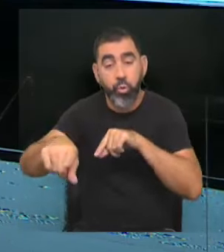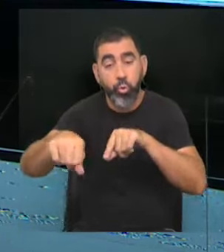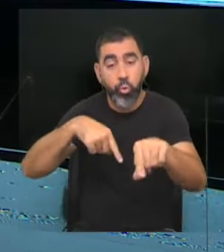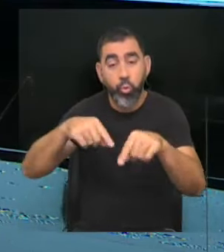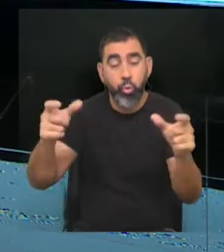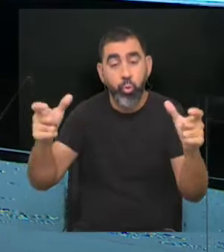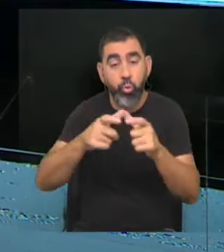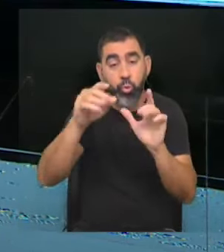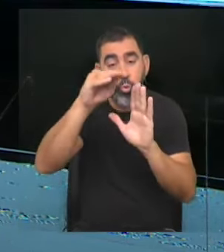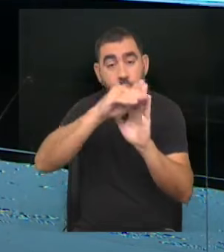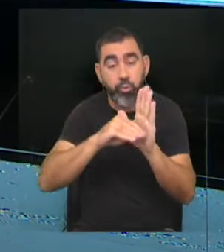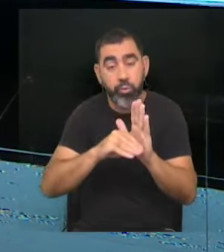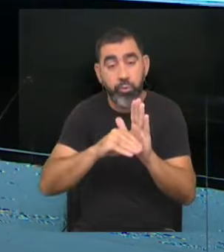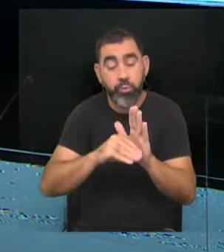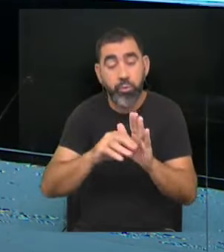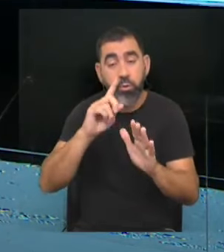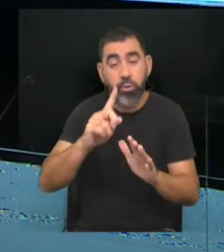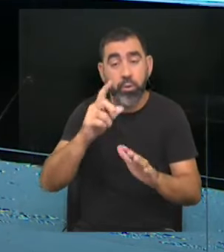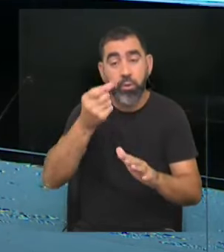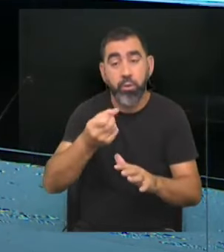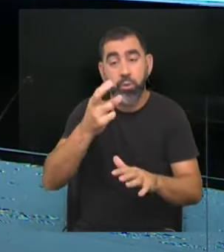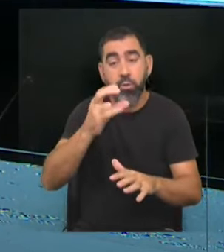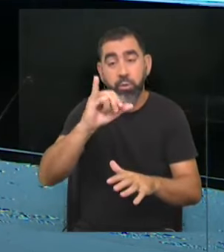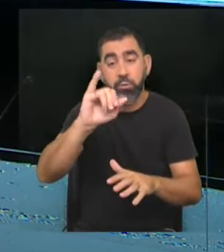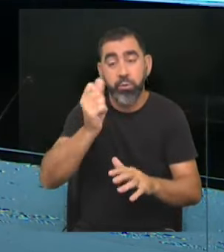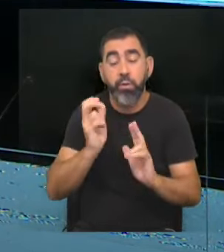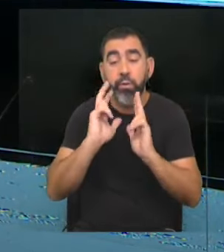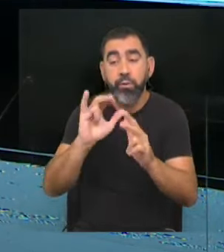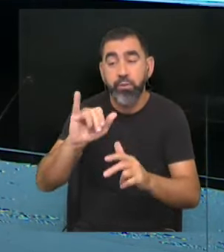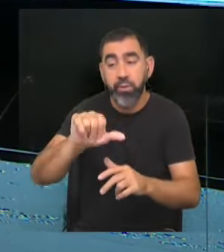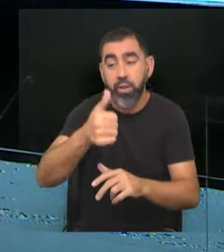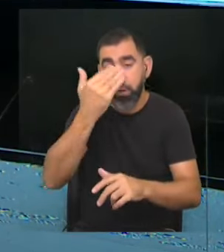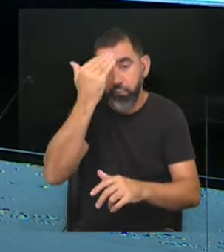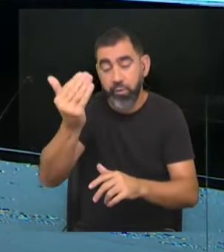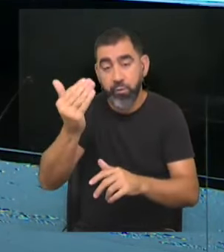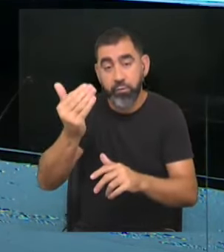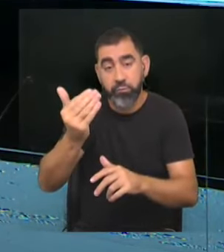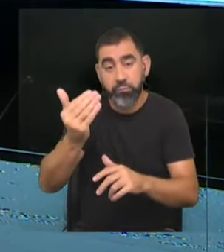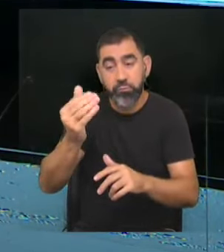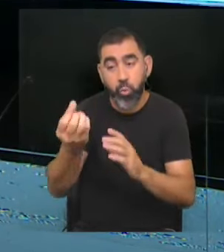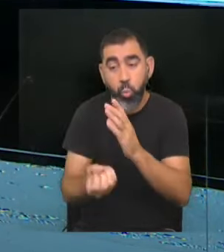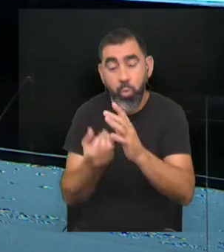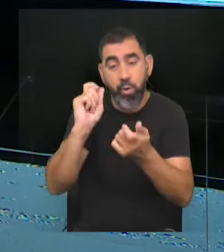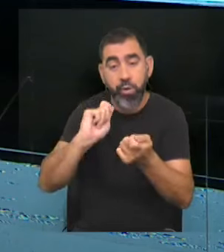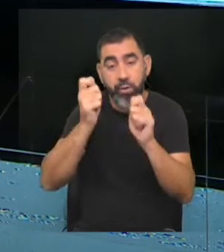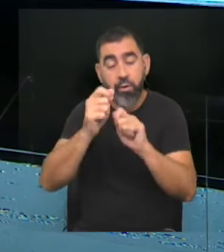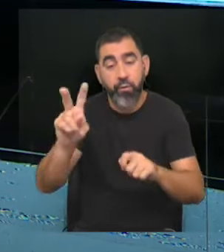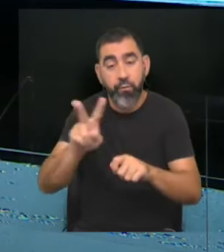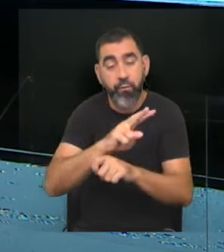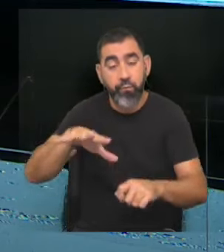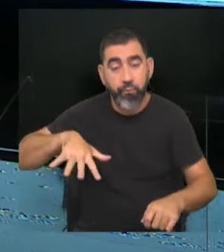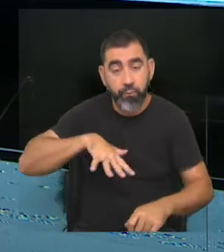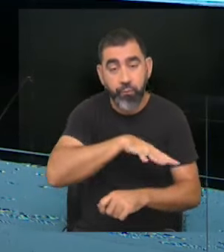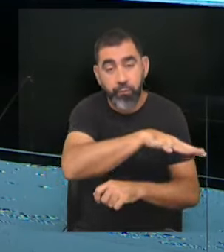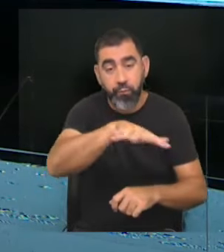comisión de programa de García dó que en caso de llegar al gobierno al frente amplio va a promover una nueva reforma de la seguridad social